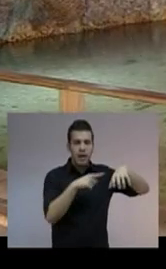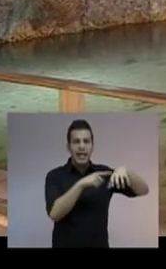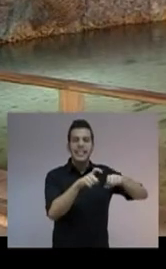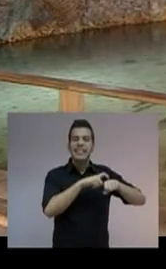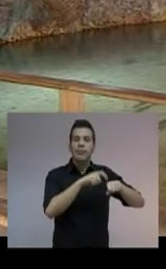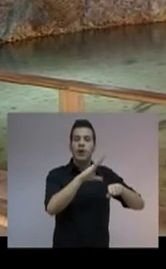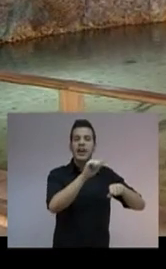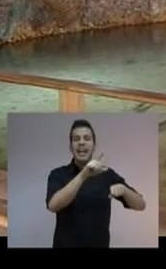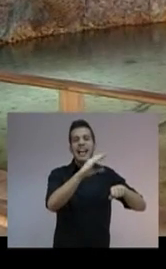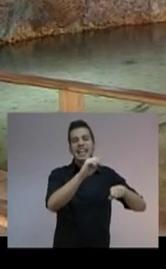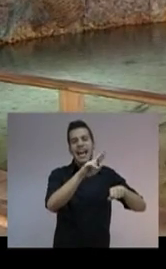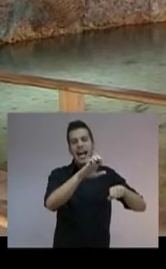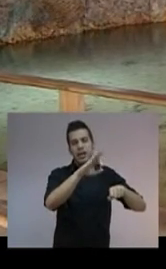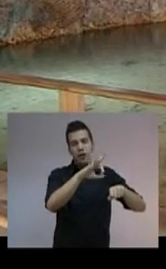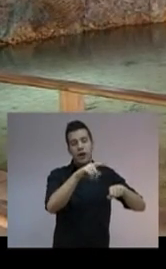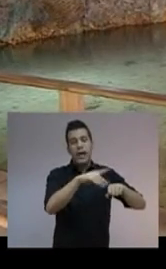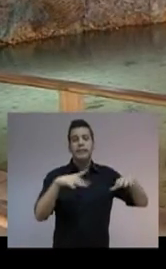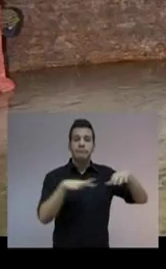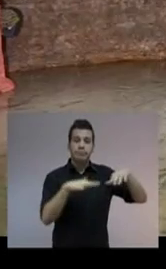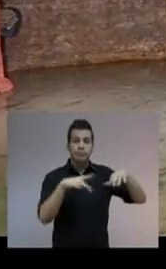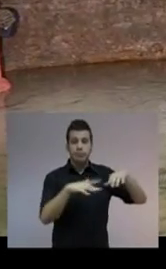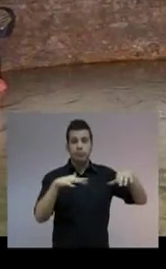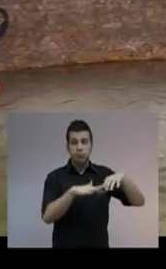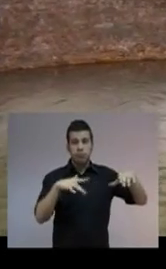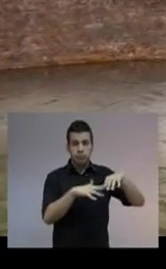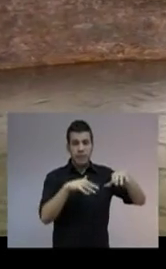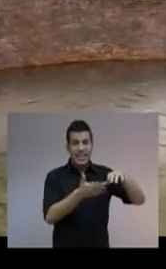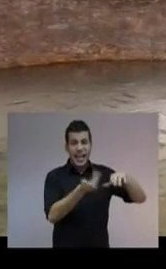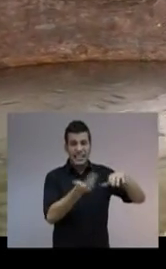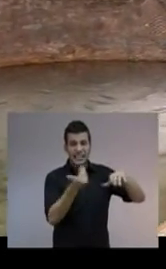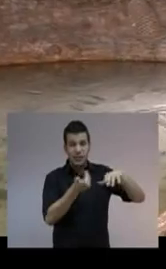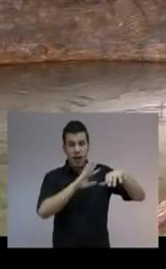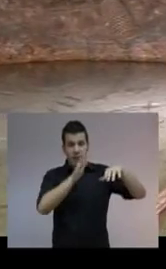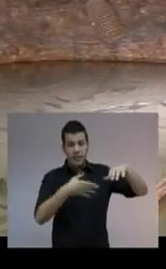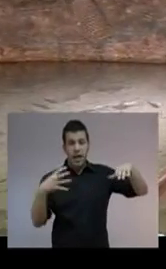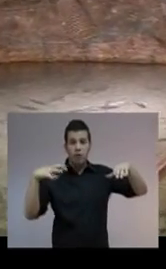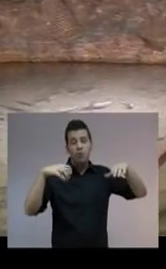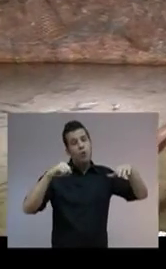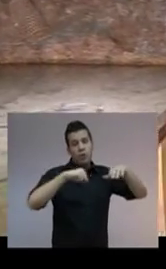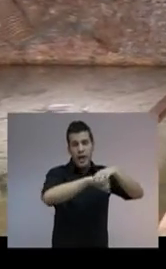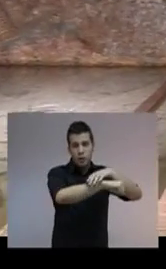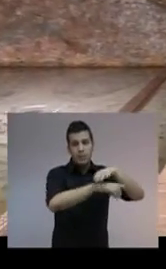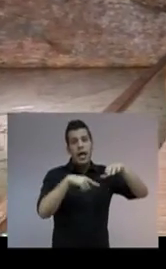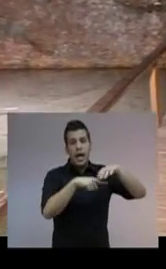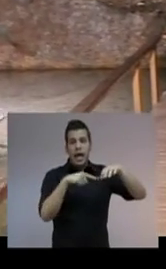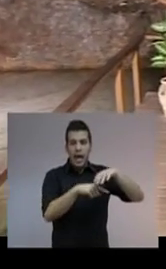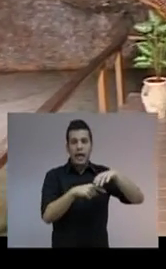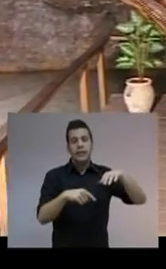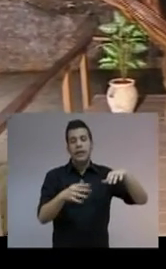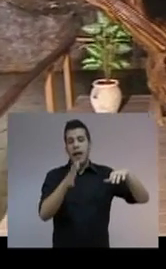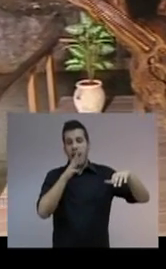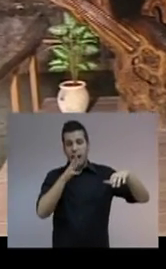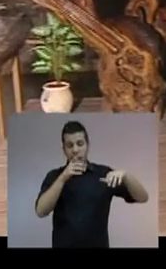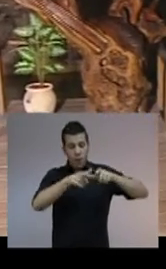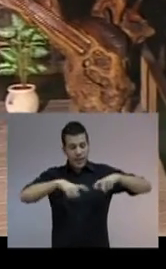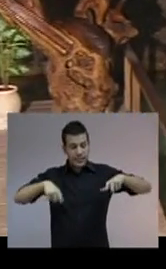ha ido desgastando hasta formar esta gruta. Después se ha acondicionado las entradas de agua para que formen